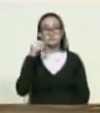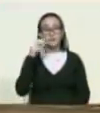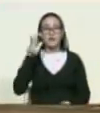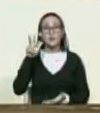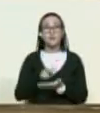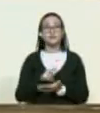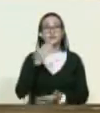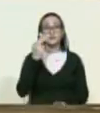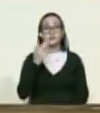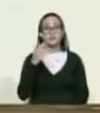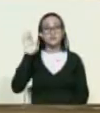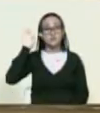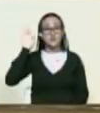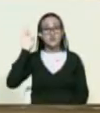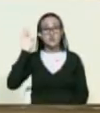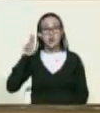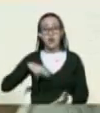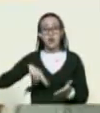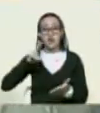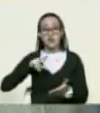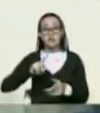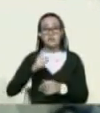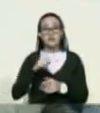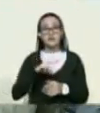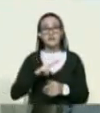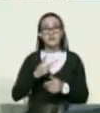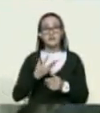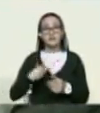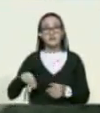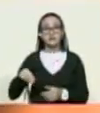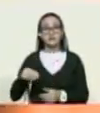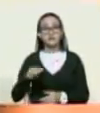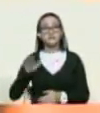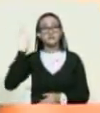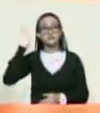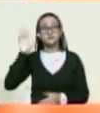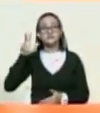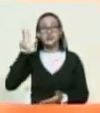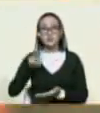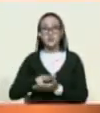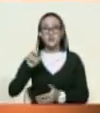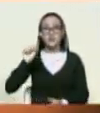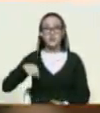la aprobación del decreto constituyente leído por el primer vicepresidente. Por unanimidad. Aprobado.